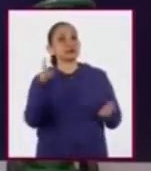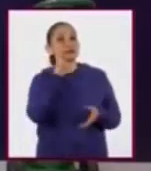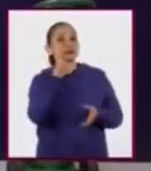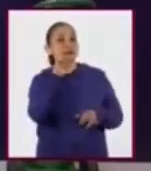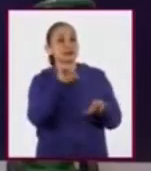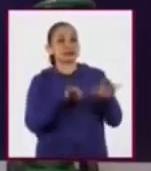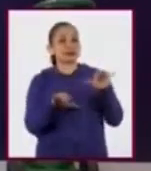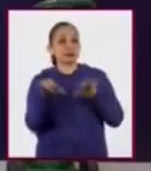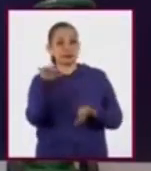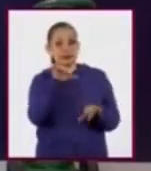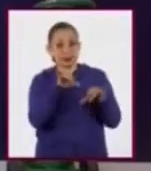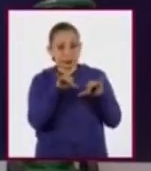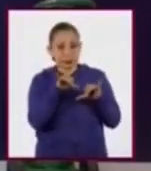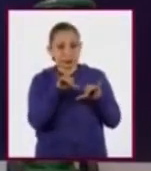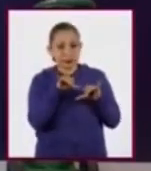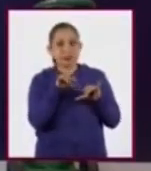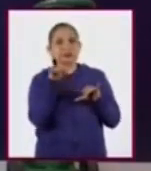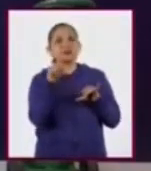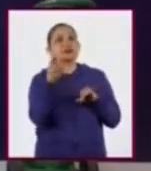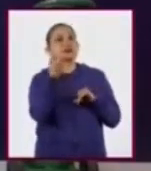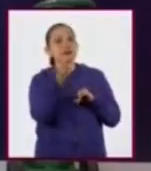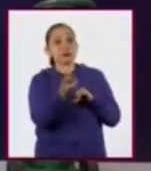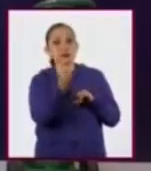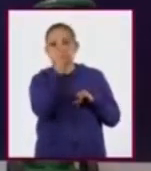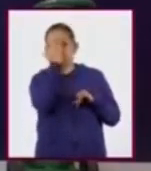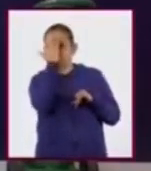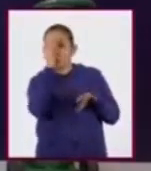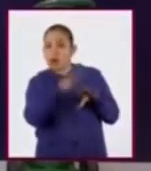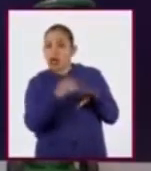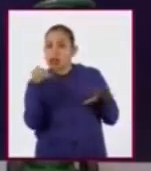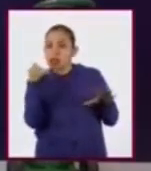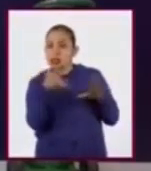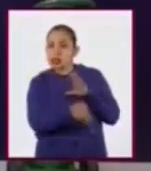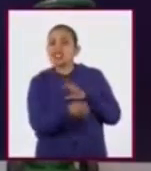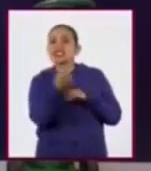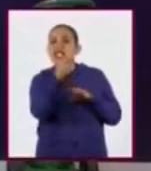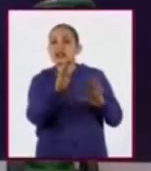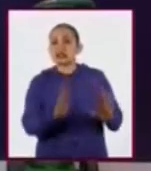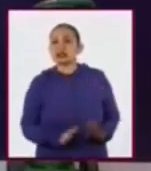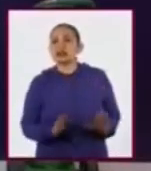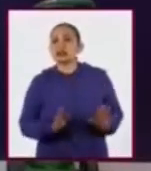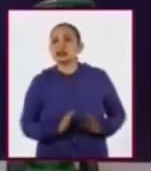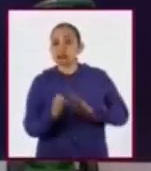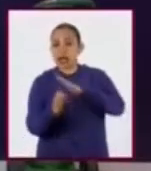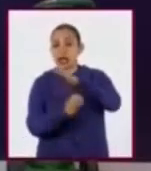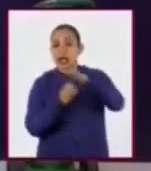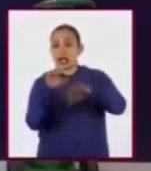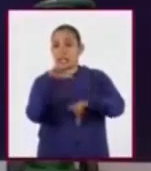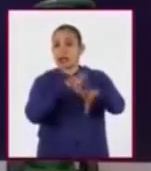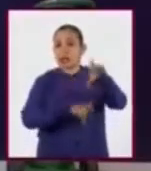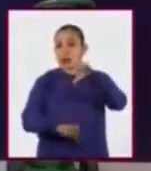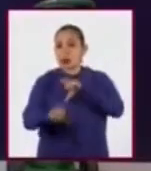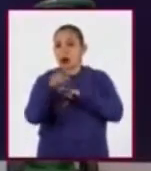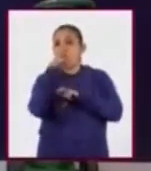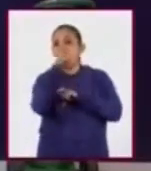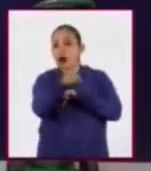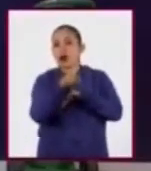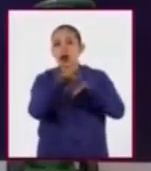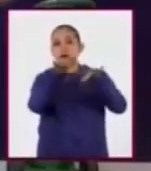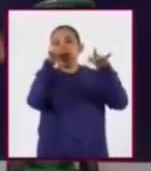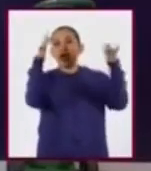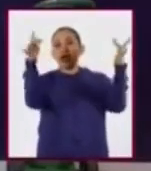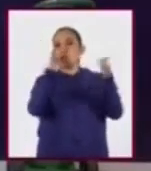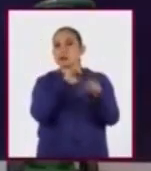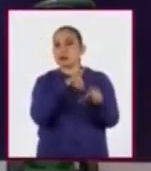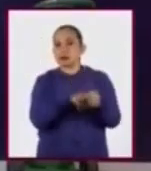experimentar. De acuerdo, y con ello se conocerá más acerca de las propiedades de los elementos químicos que los hacen